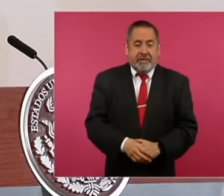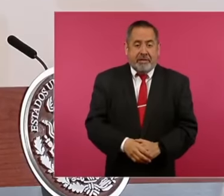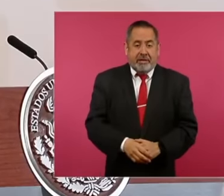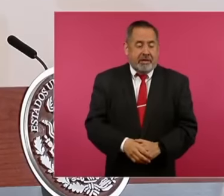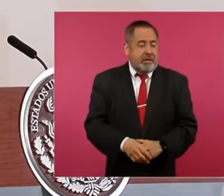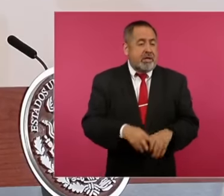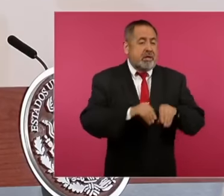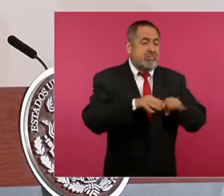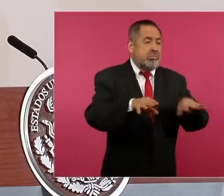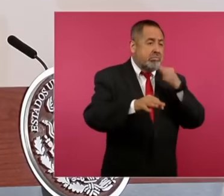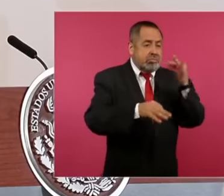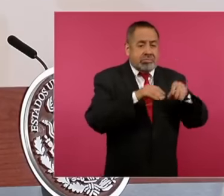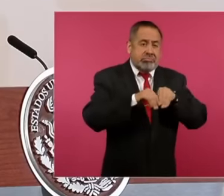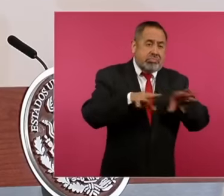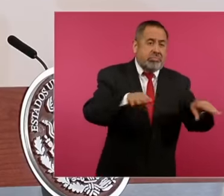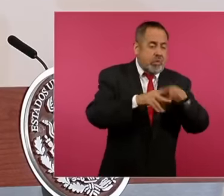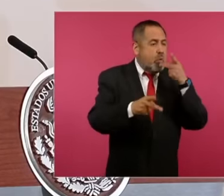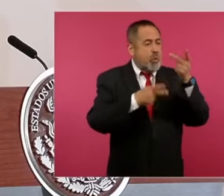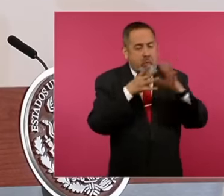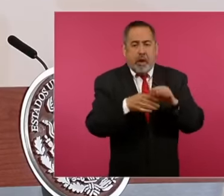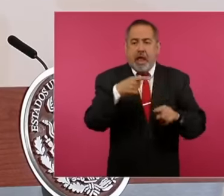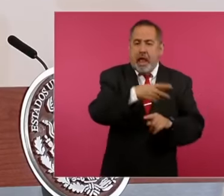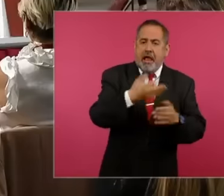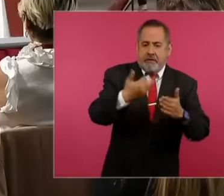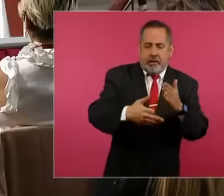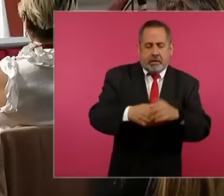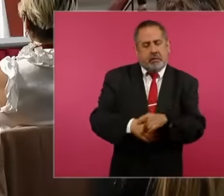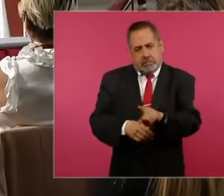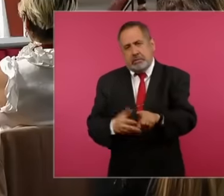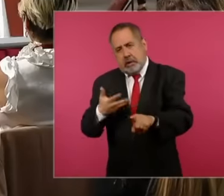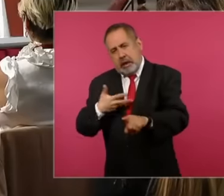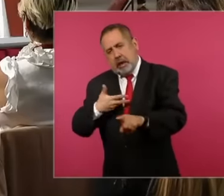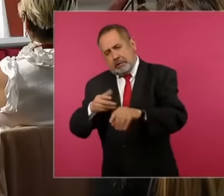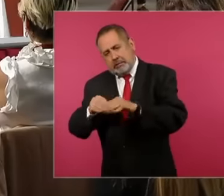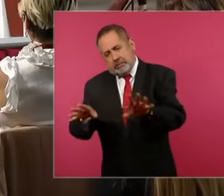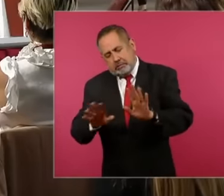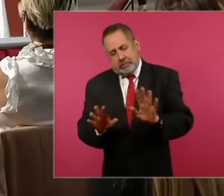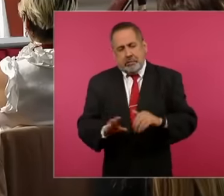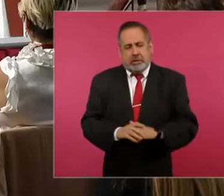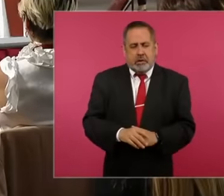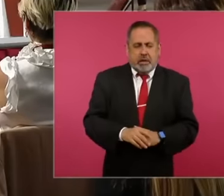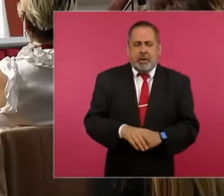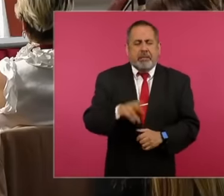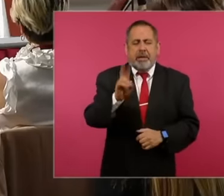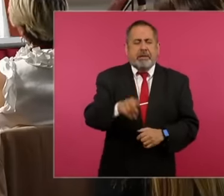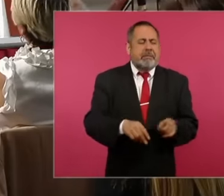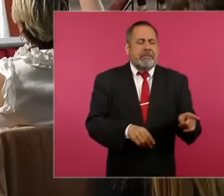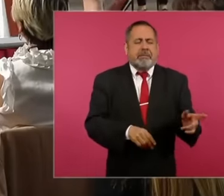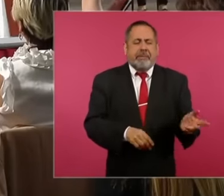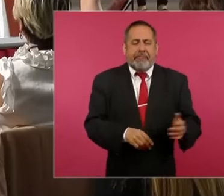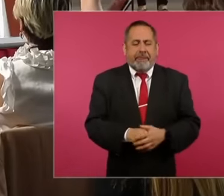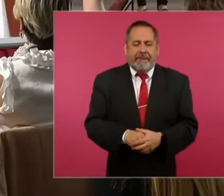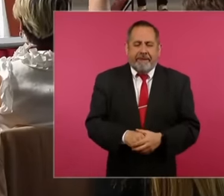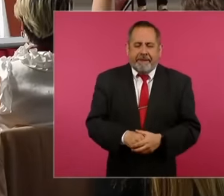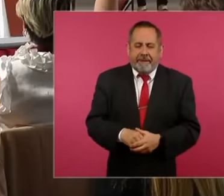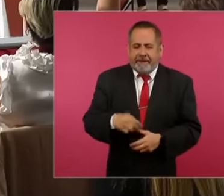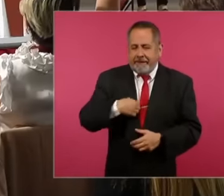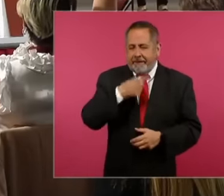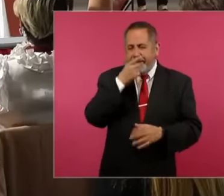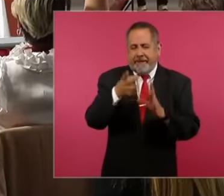No sale nada. Sí ha salido, presidente. Pero bueno. Por eso, pero es a lo que voy.